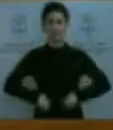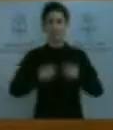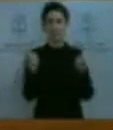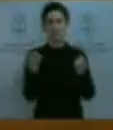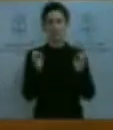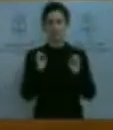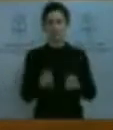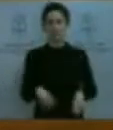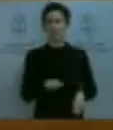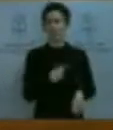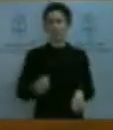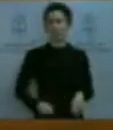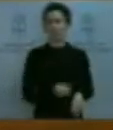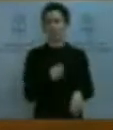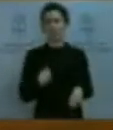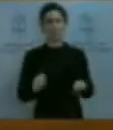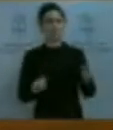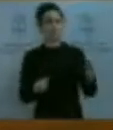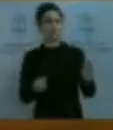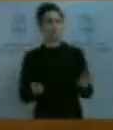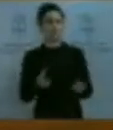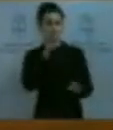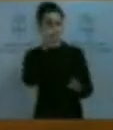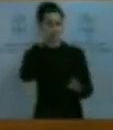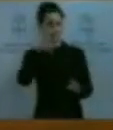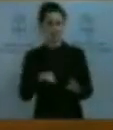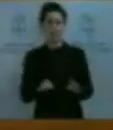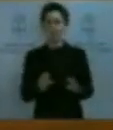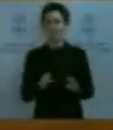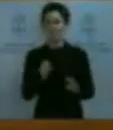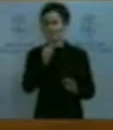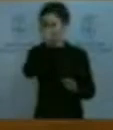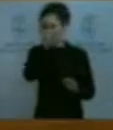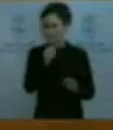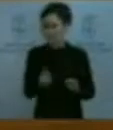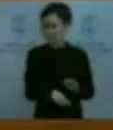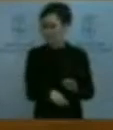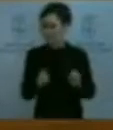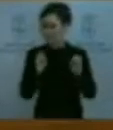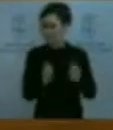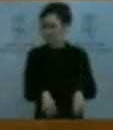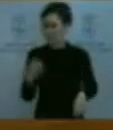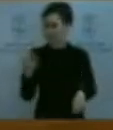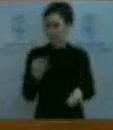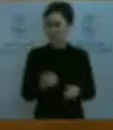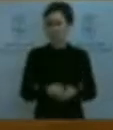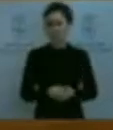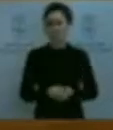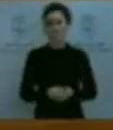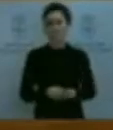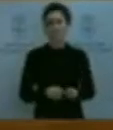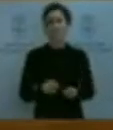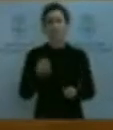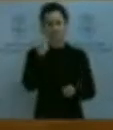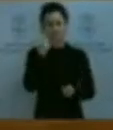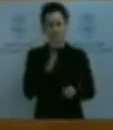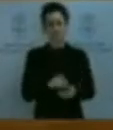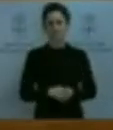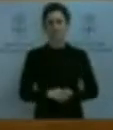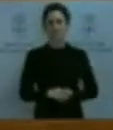espera de ellos. Pero del Partido Socialista deberían irse a su casa. Y además, fíjese, irse del pacto educativo